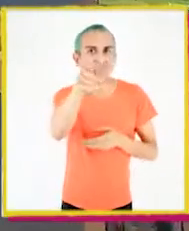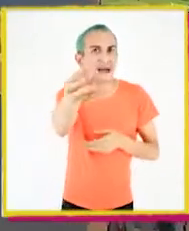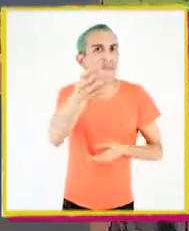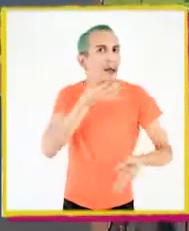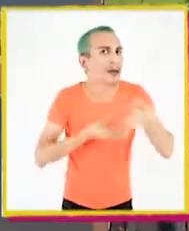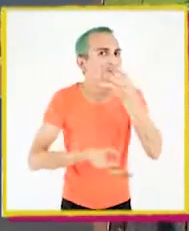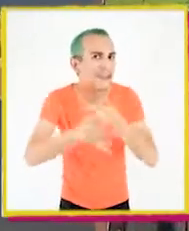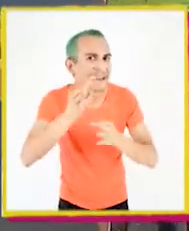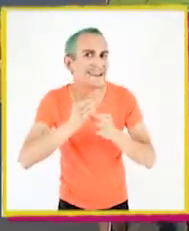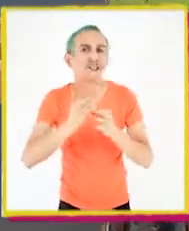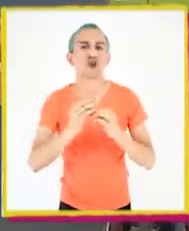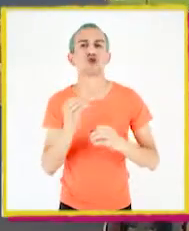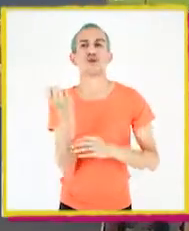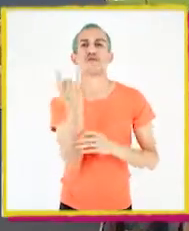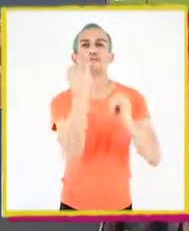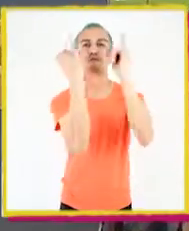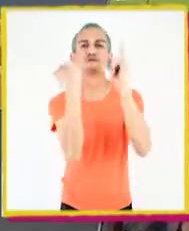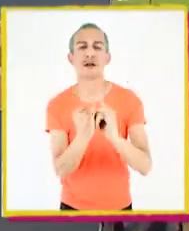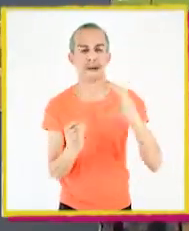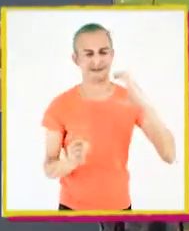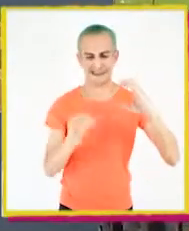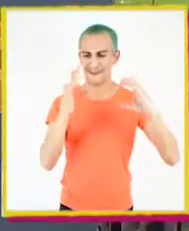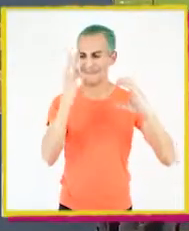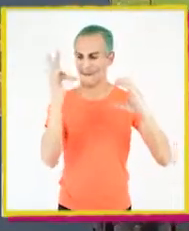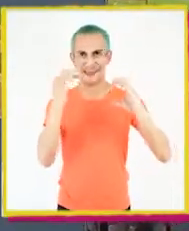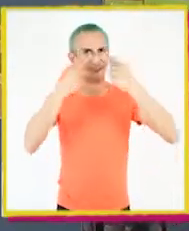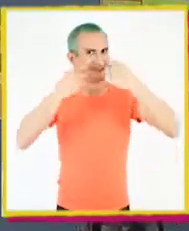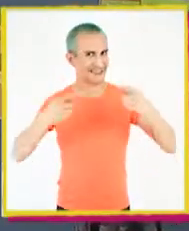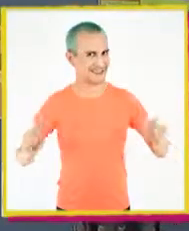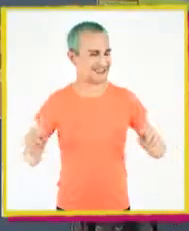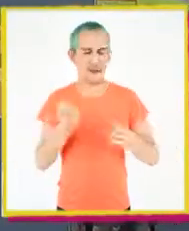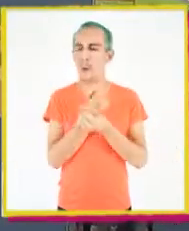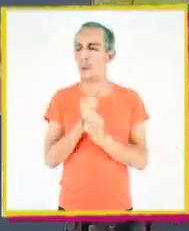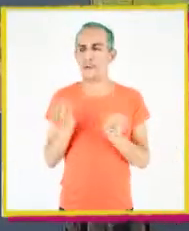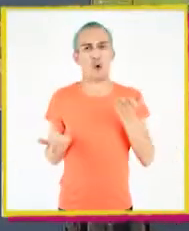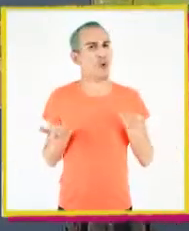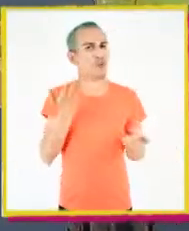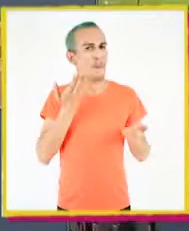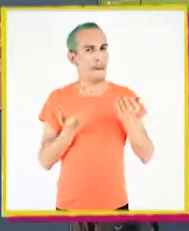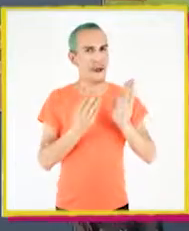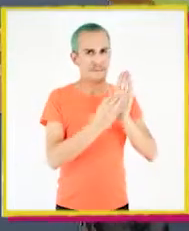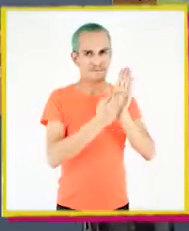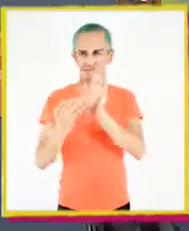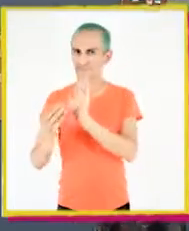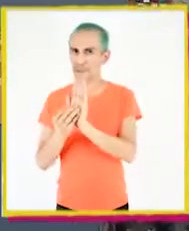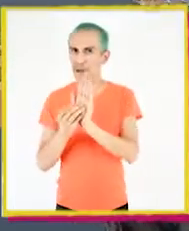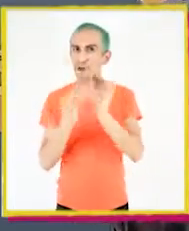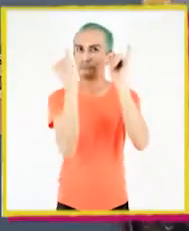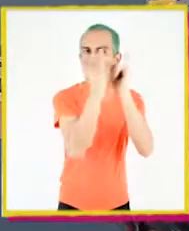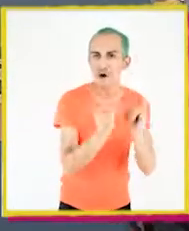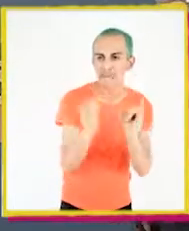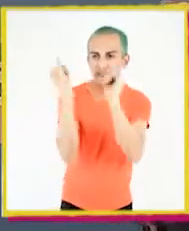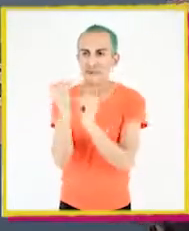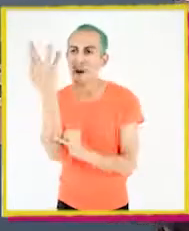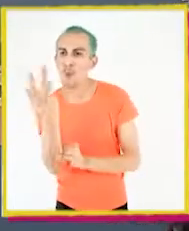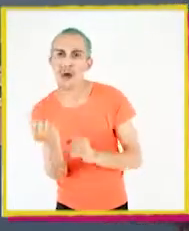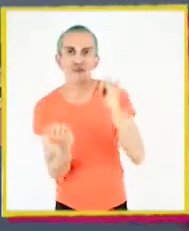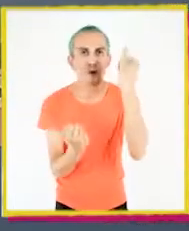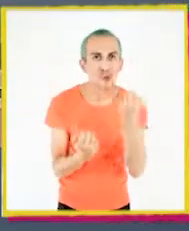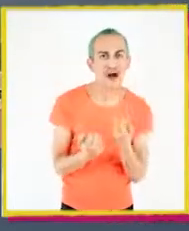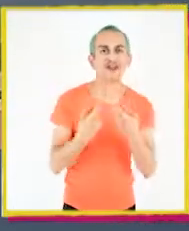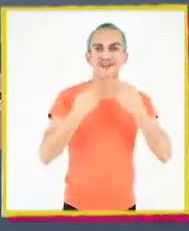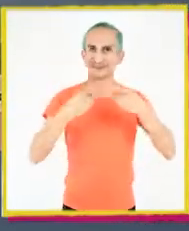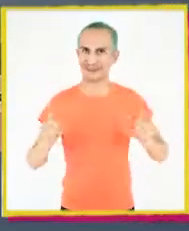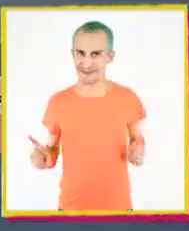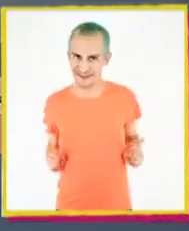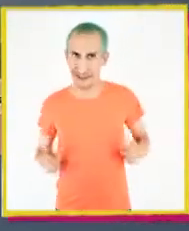ahí escucho que son unidades diferentes. Exacto. Y que no podemos comparar esos datos porque son unidades de medidas diferentes.